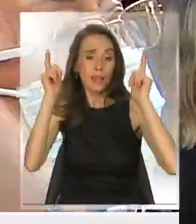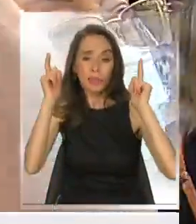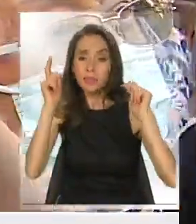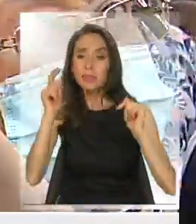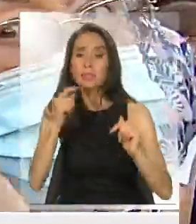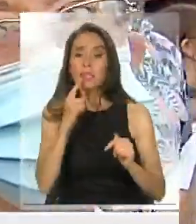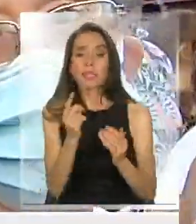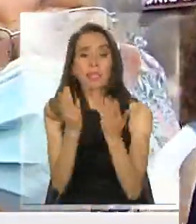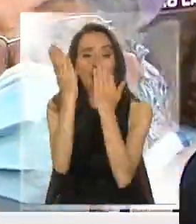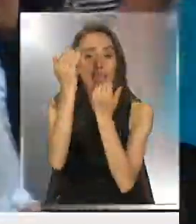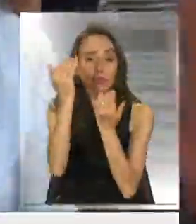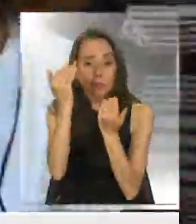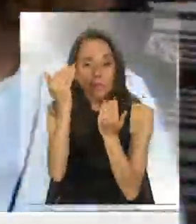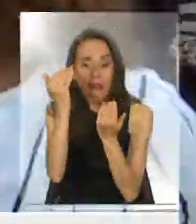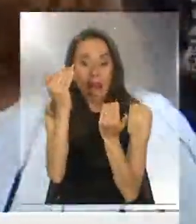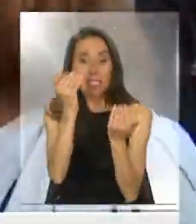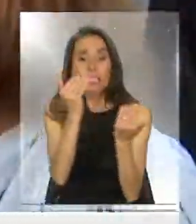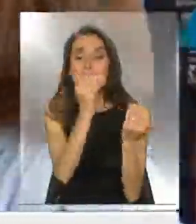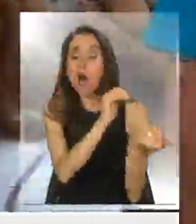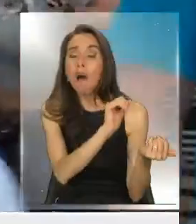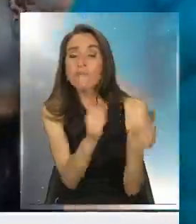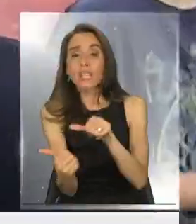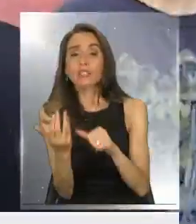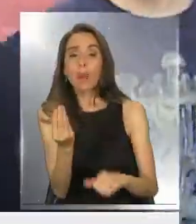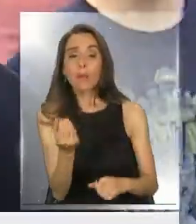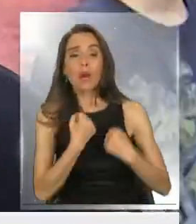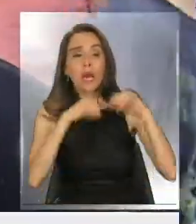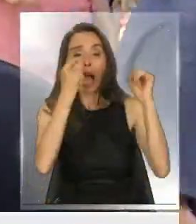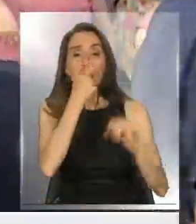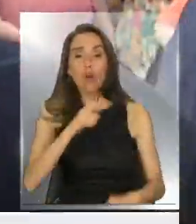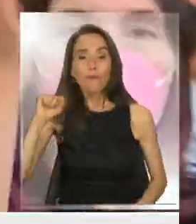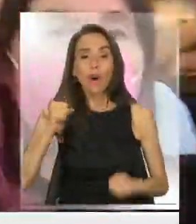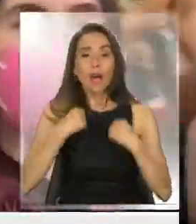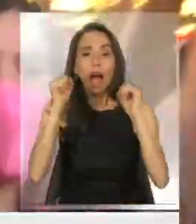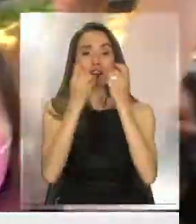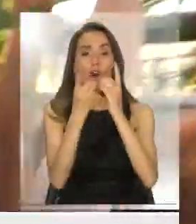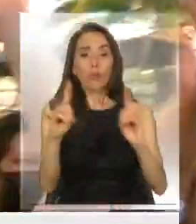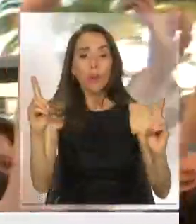esperanza venció al miedo. Ganó Boric, ganó la democracia.